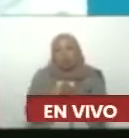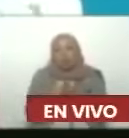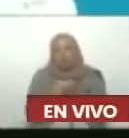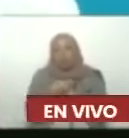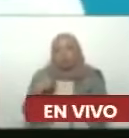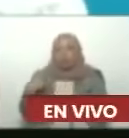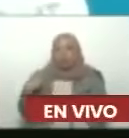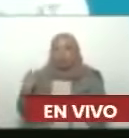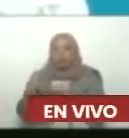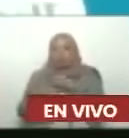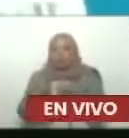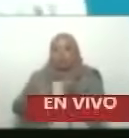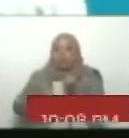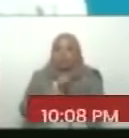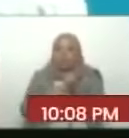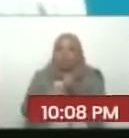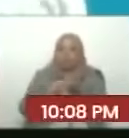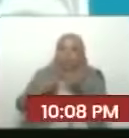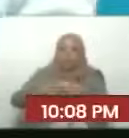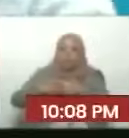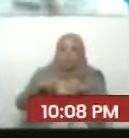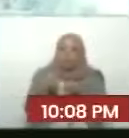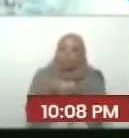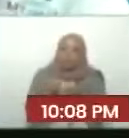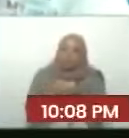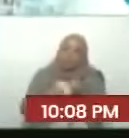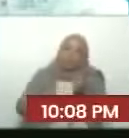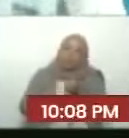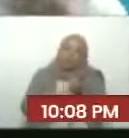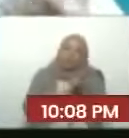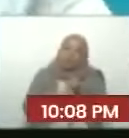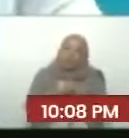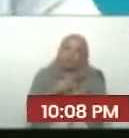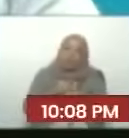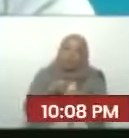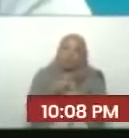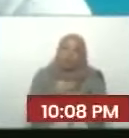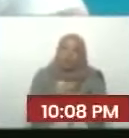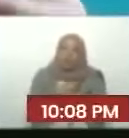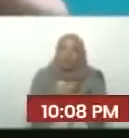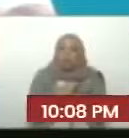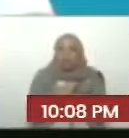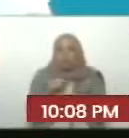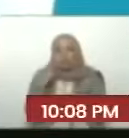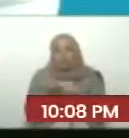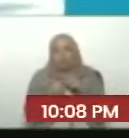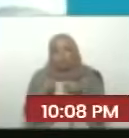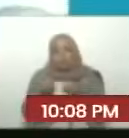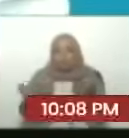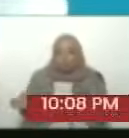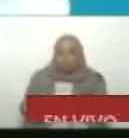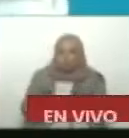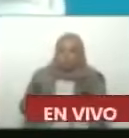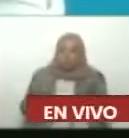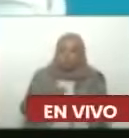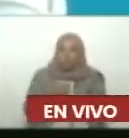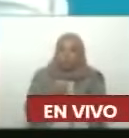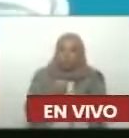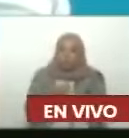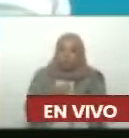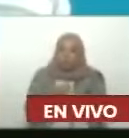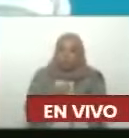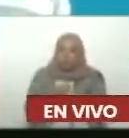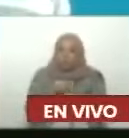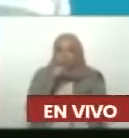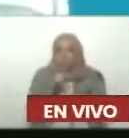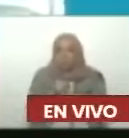tanto queremos y que seguimos apostando como empresa. Y con apoyos como la gobernadora, que nos alza de ser